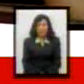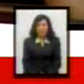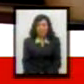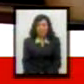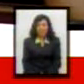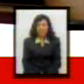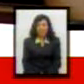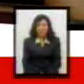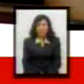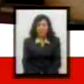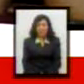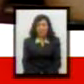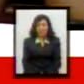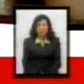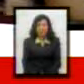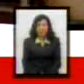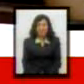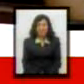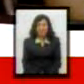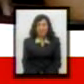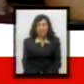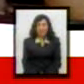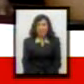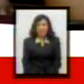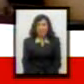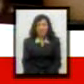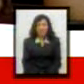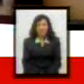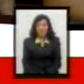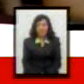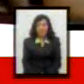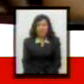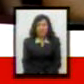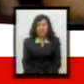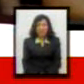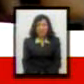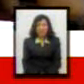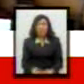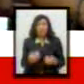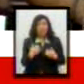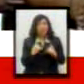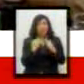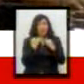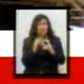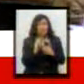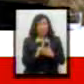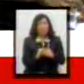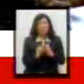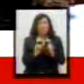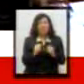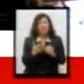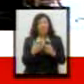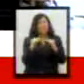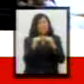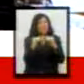vamos Isabel Bueno solamente quería complementar algo de la exposición quiera justamente que existe este